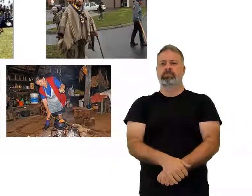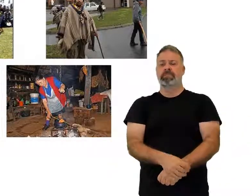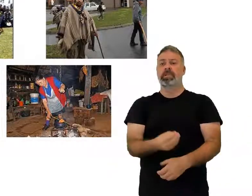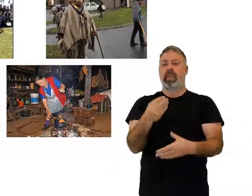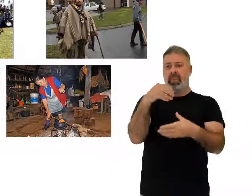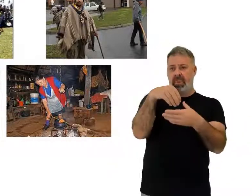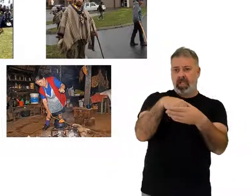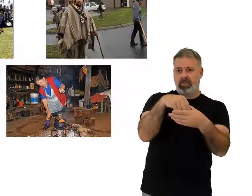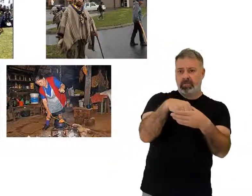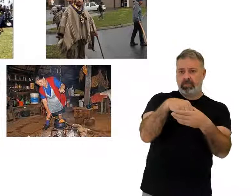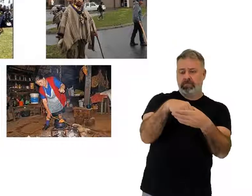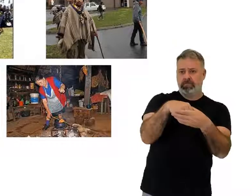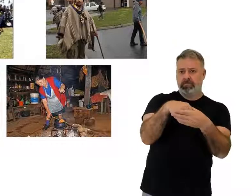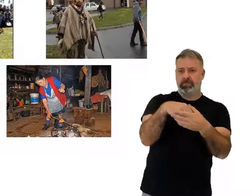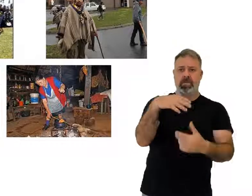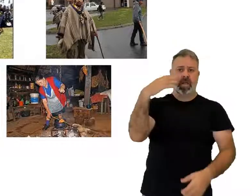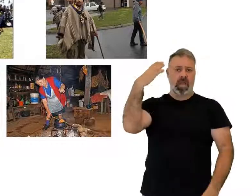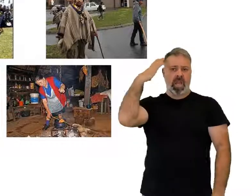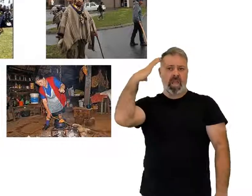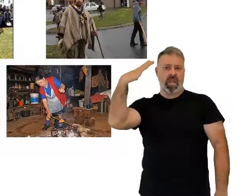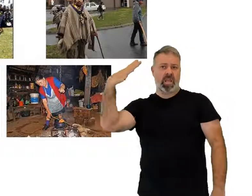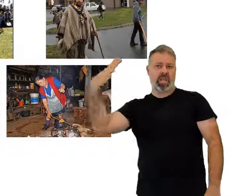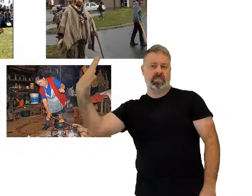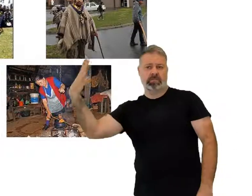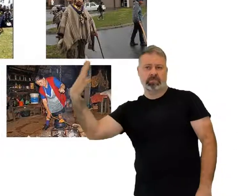Incluye ideas,